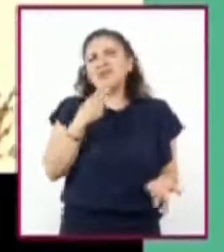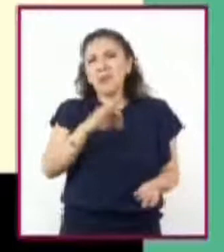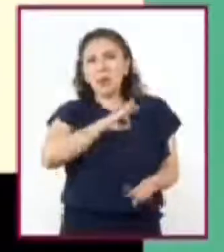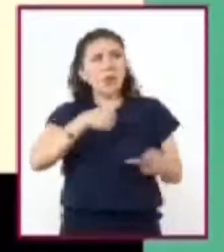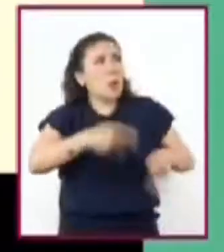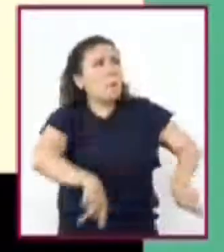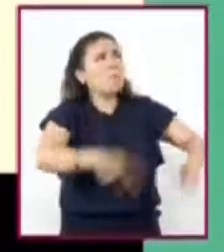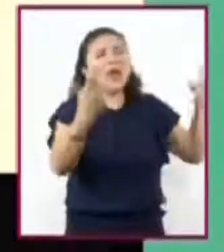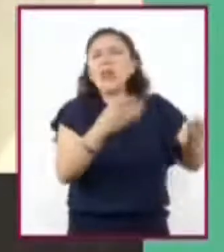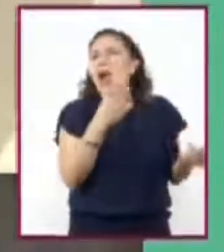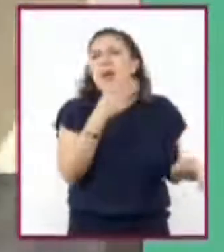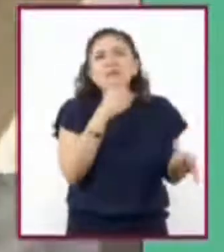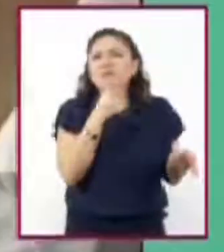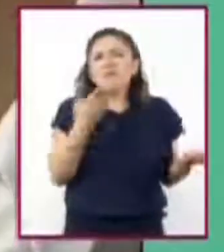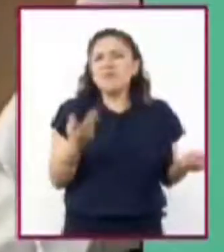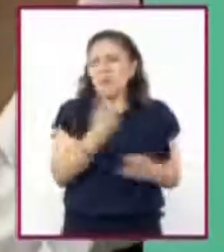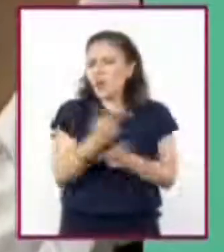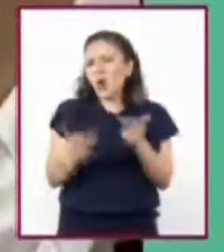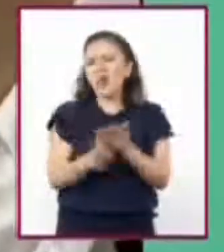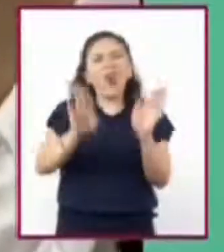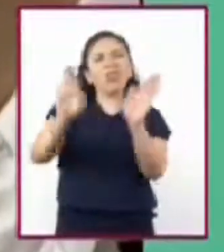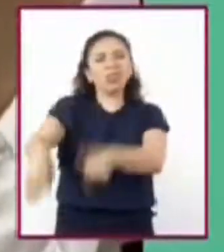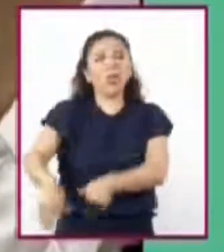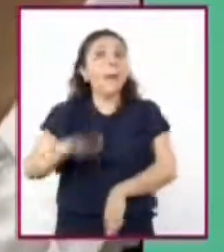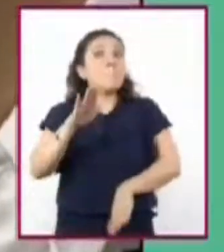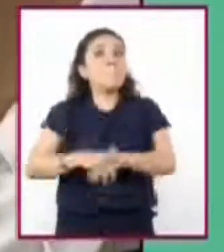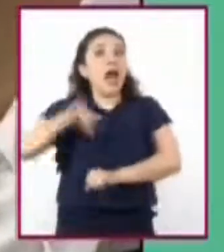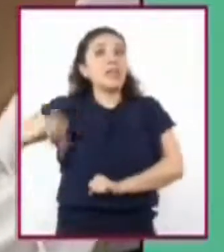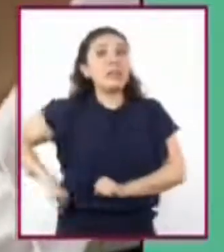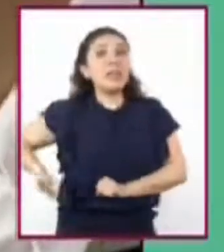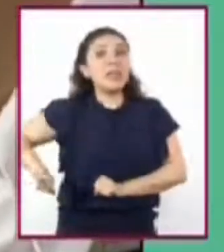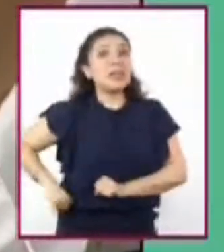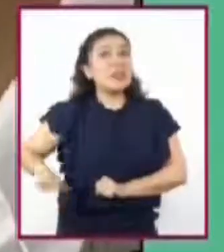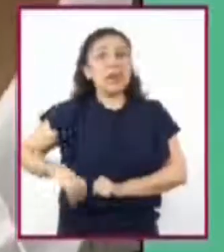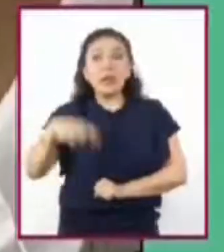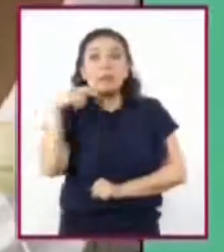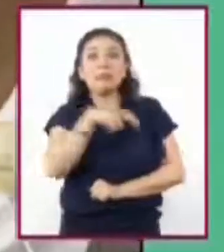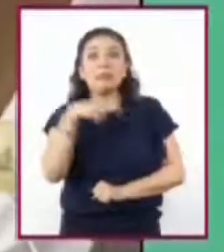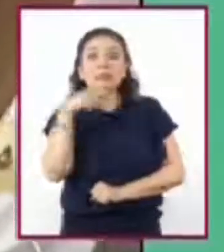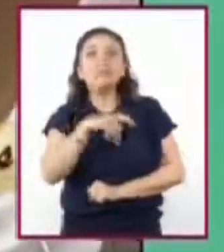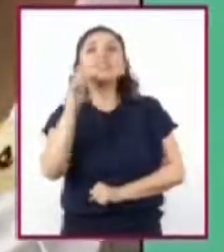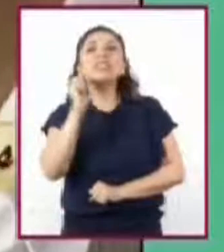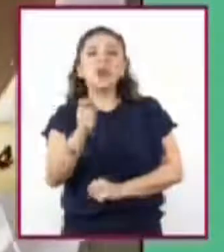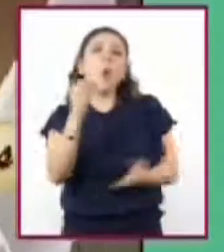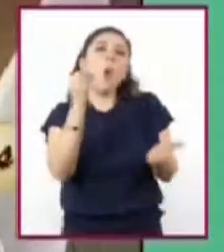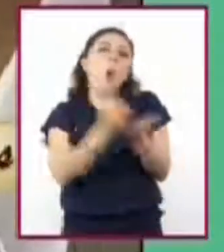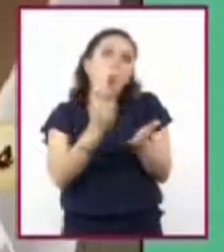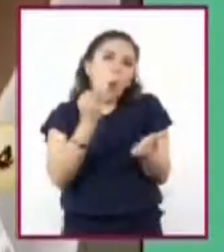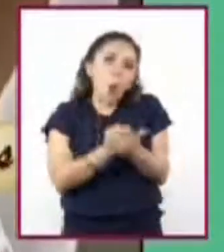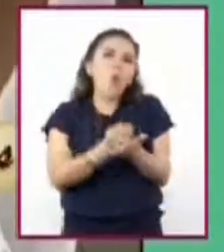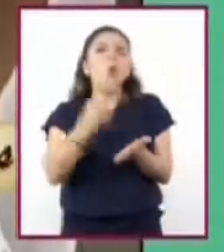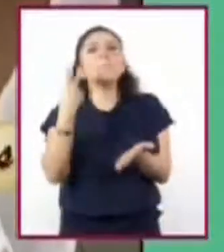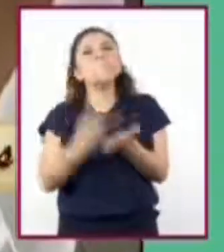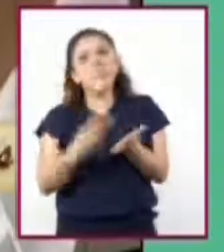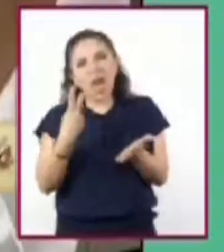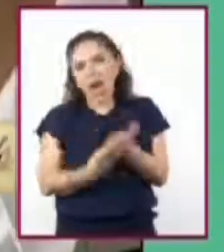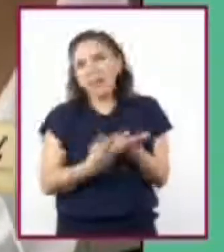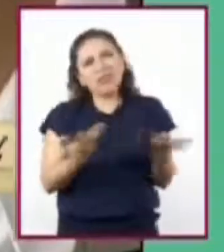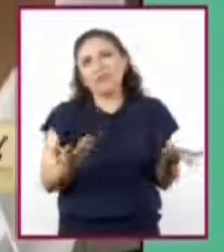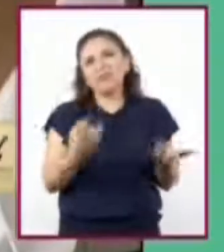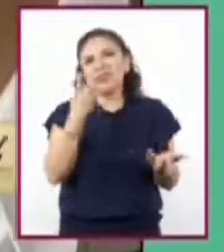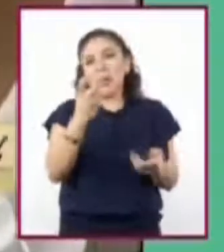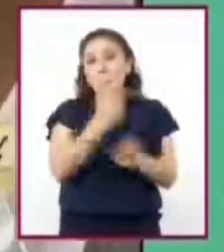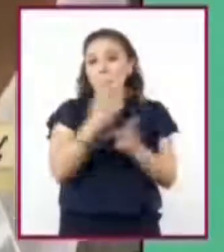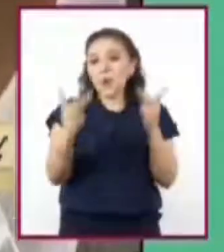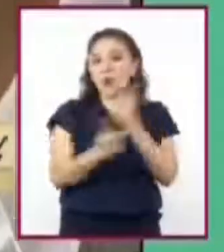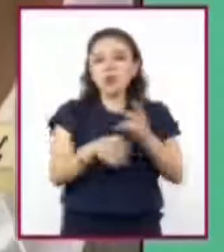podían vender con facilidad. Lo que más les interesaba en lo inmediato era el oro, la plata,